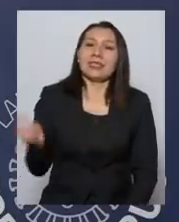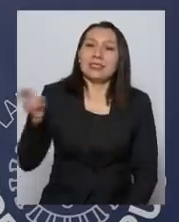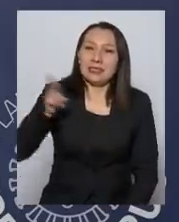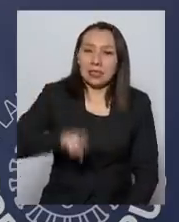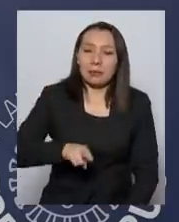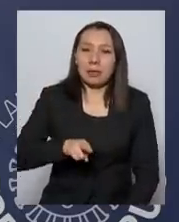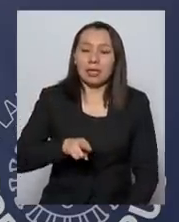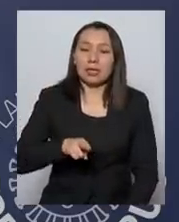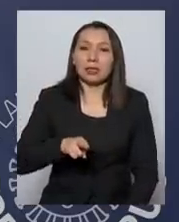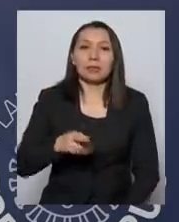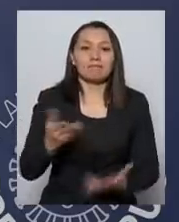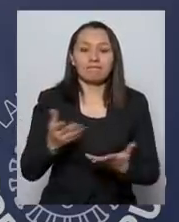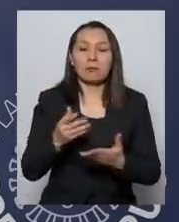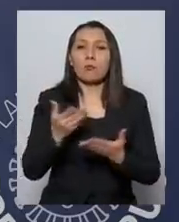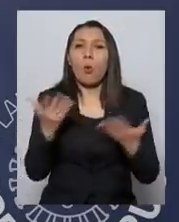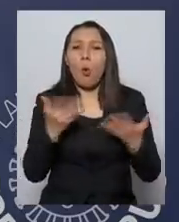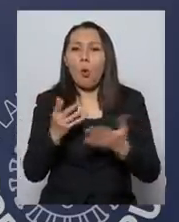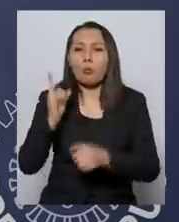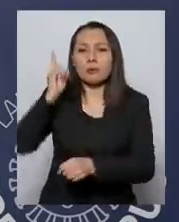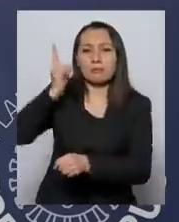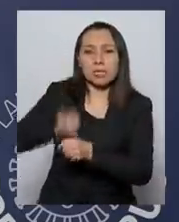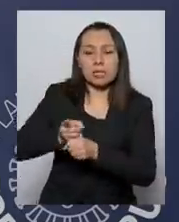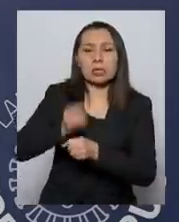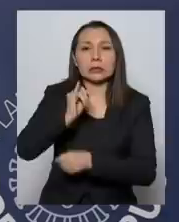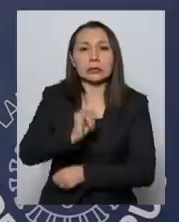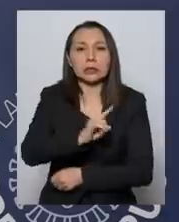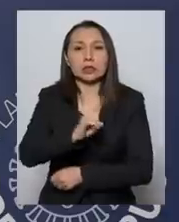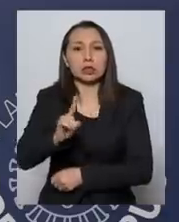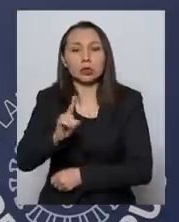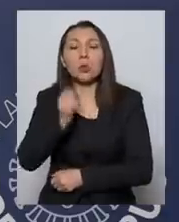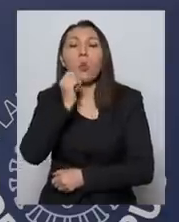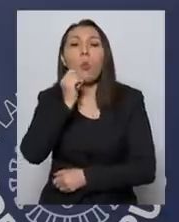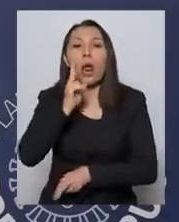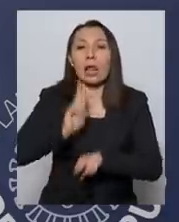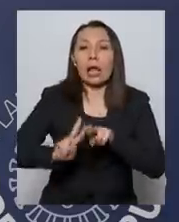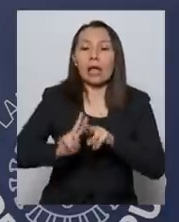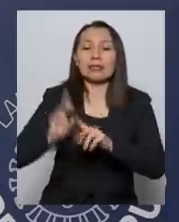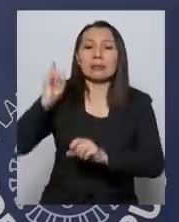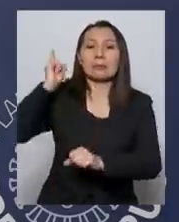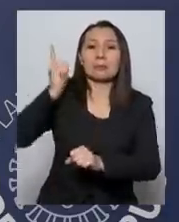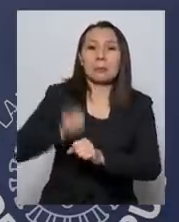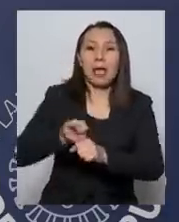enfatizar que los criterios para decidir qué es lo que se hace en una comuna